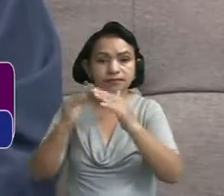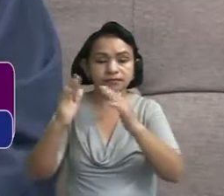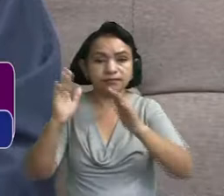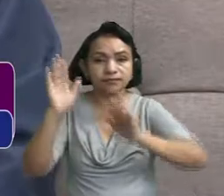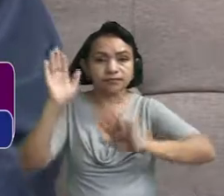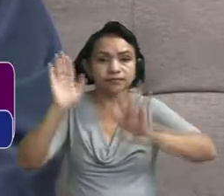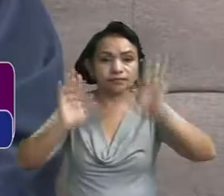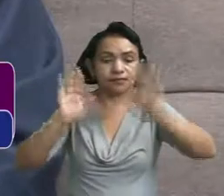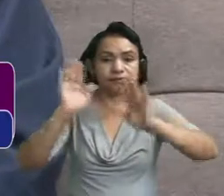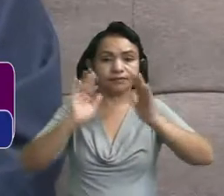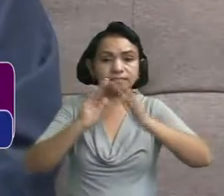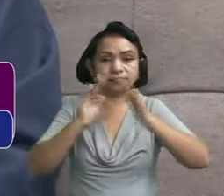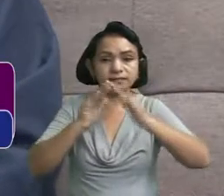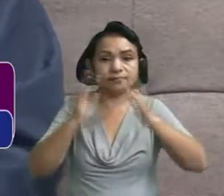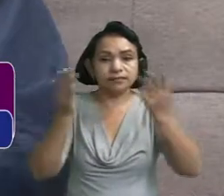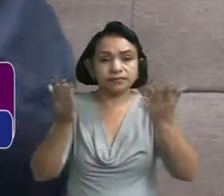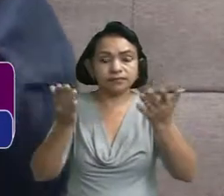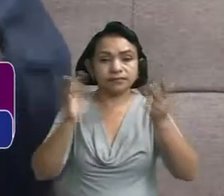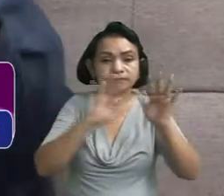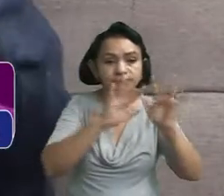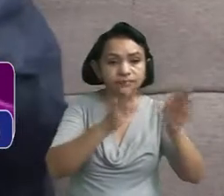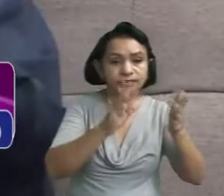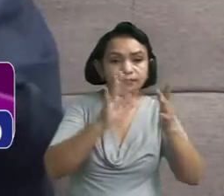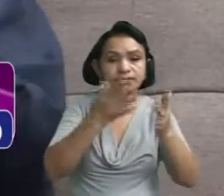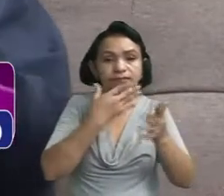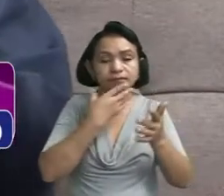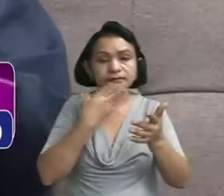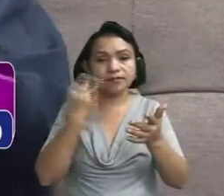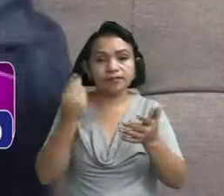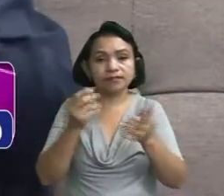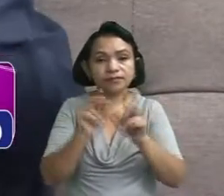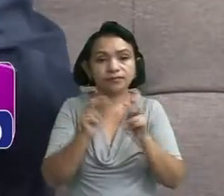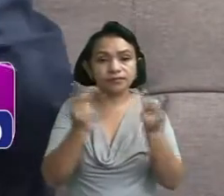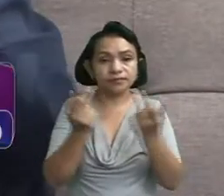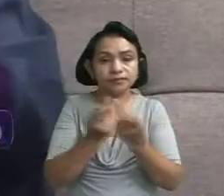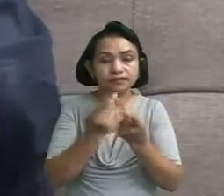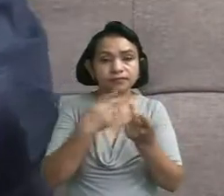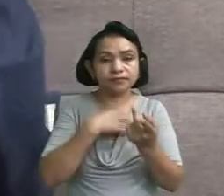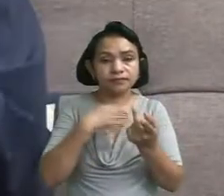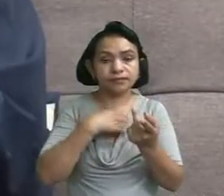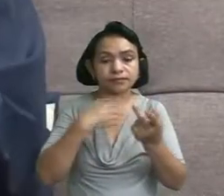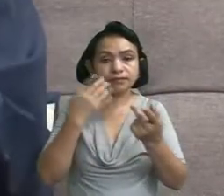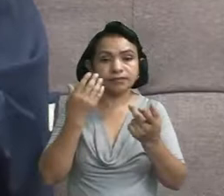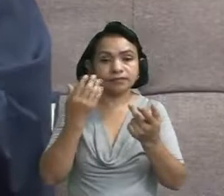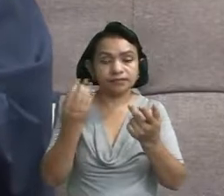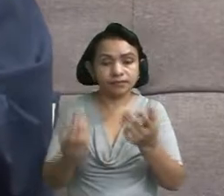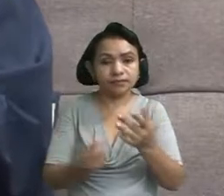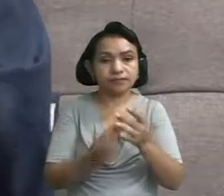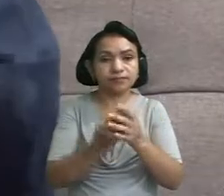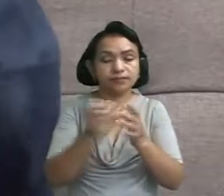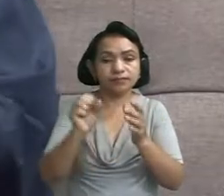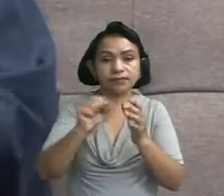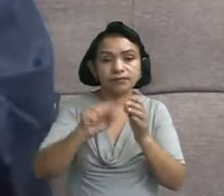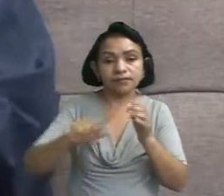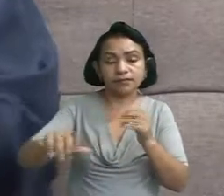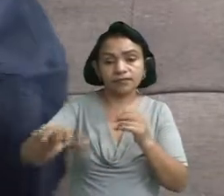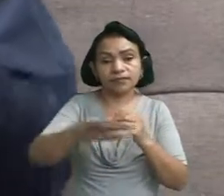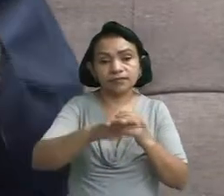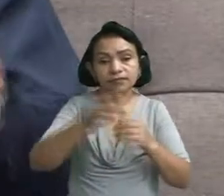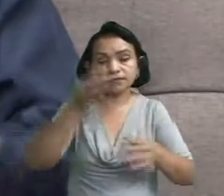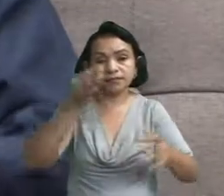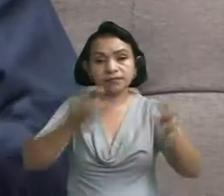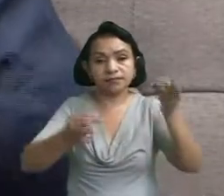de los jóvenes, de los trabajadores. El pueblo se hizo protagonista. Entonces, esos son elementos de inclusión social, como voy a llamar la justicia